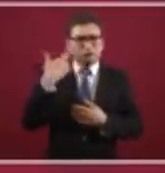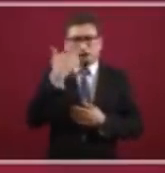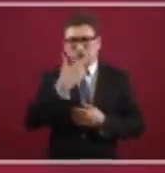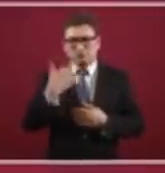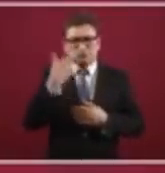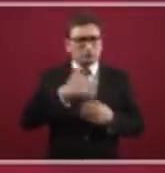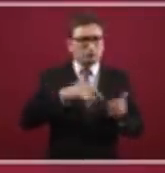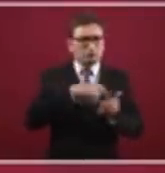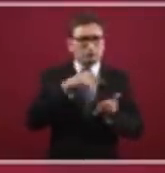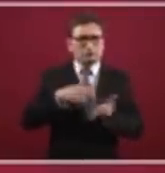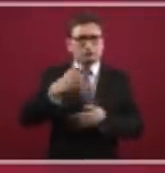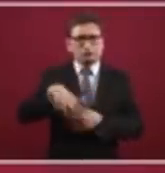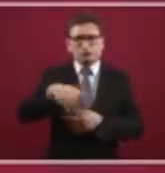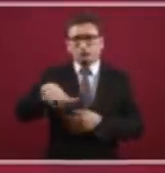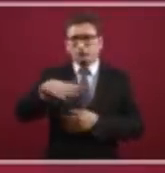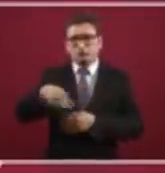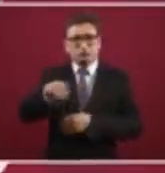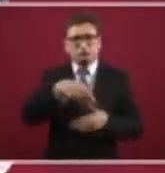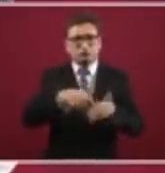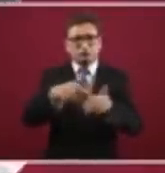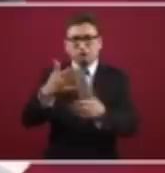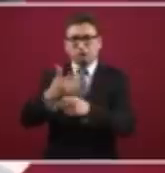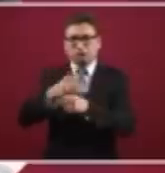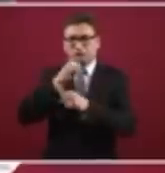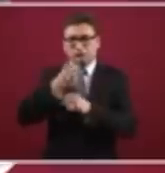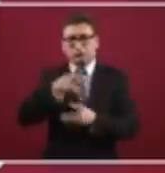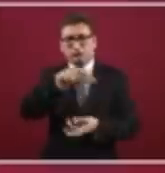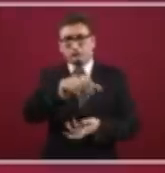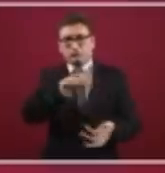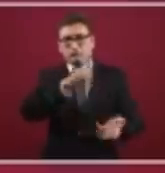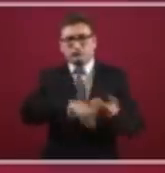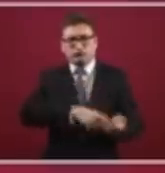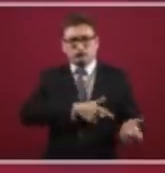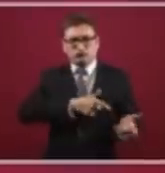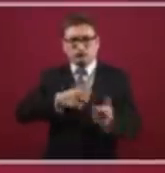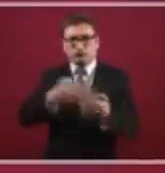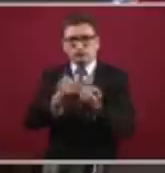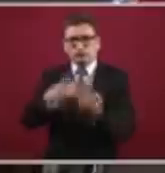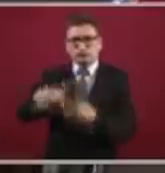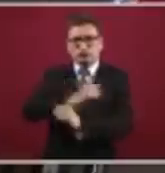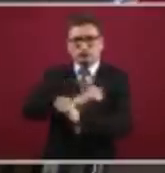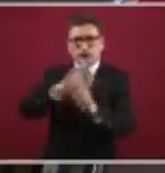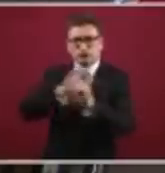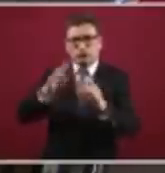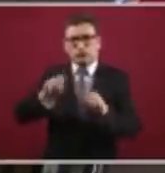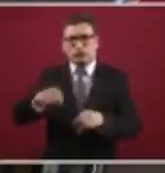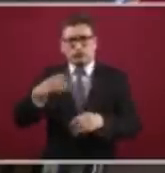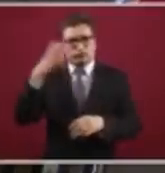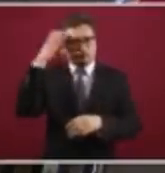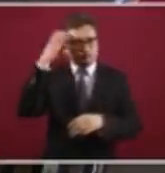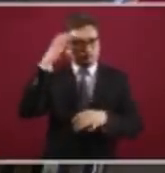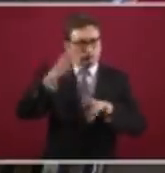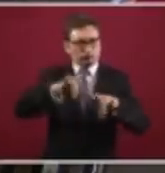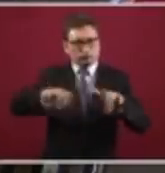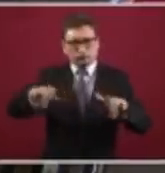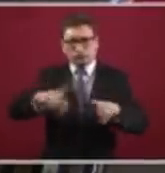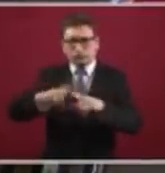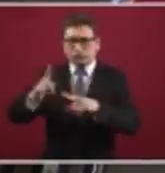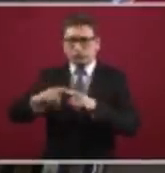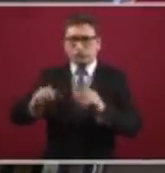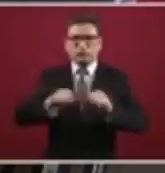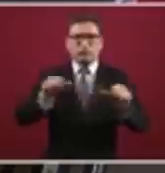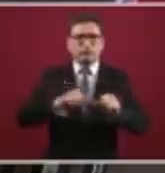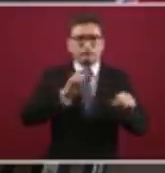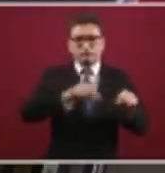instalaciones desde el arsenal hasta nos han guarda los explosivos los dormitorios todas las áreas del centro de fusión de